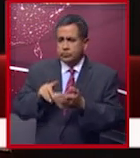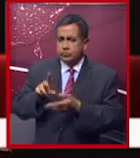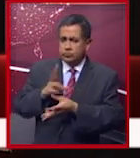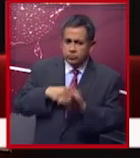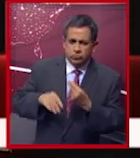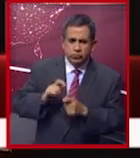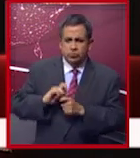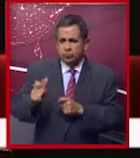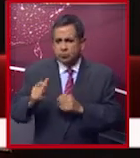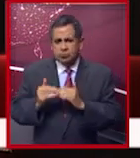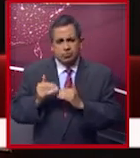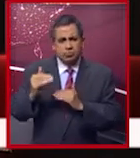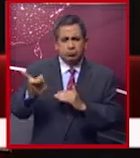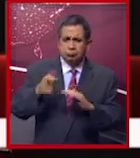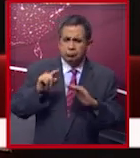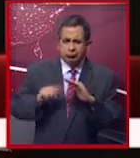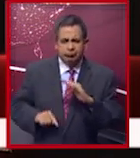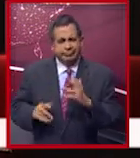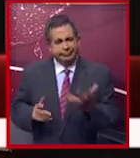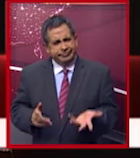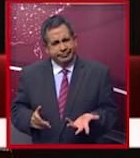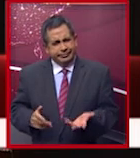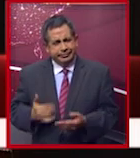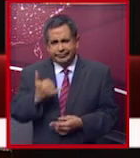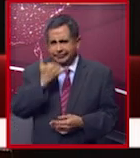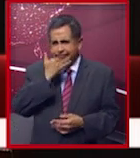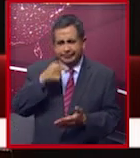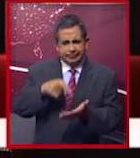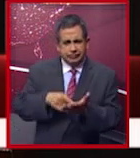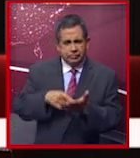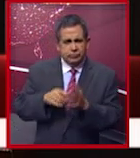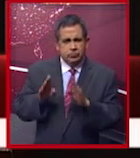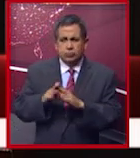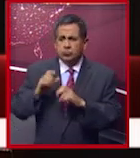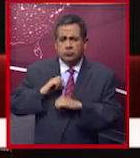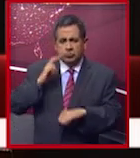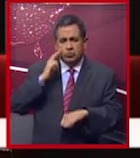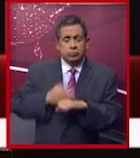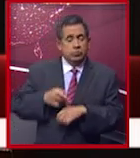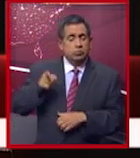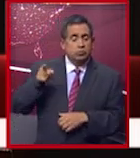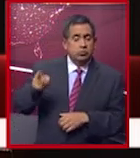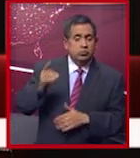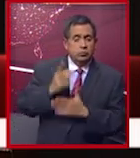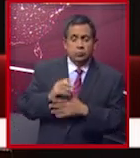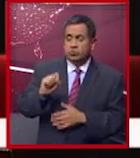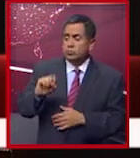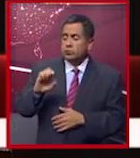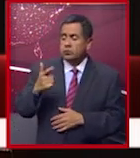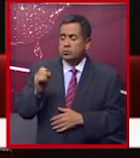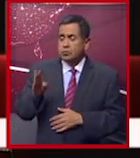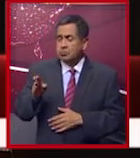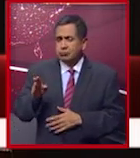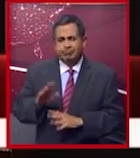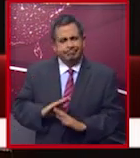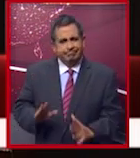reasignación, incremento, decremento, y queda solamente la facultad discrecional de Segov.